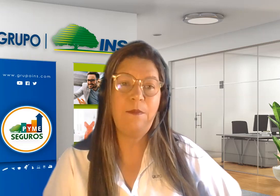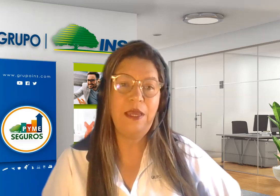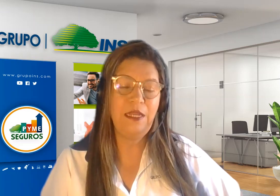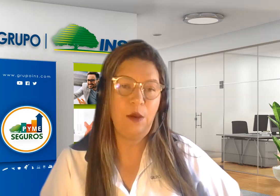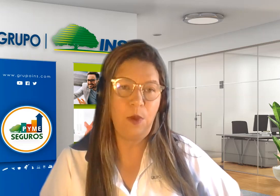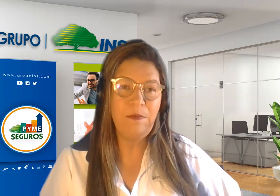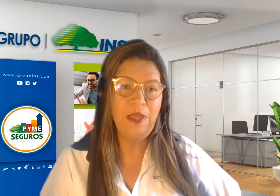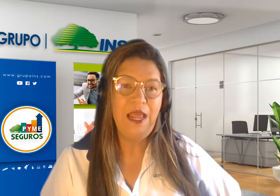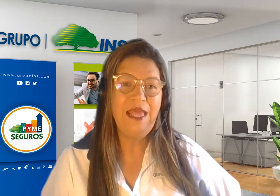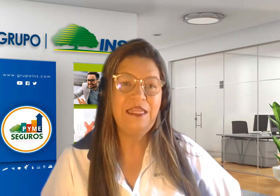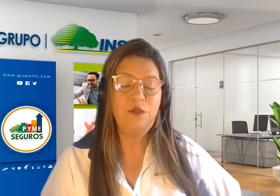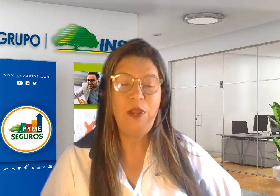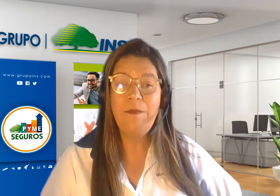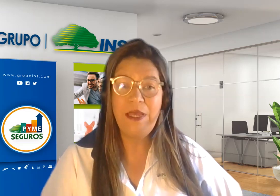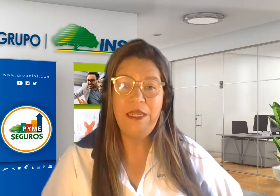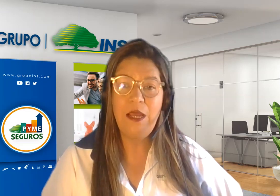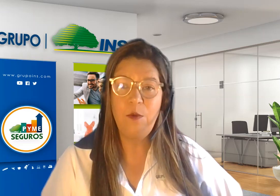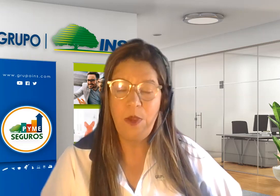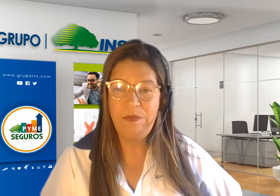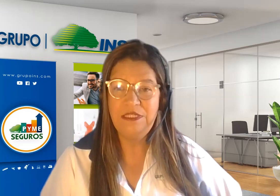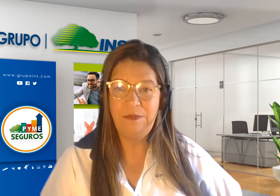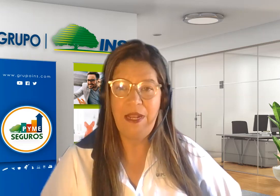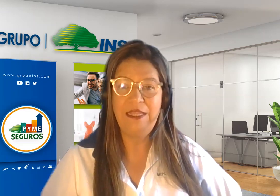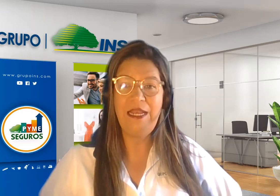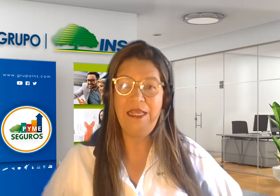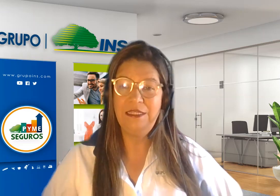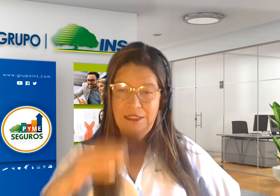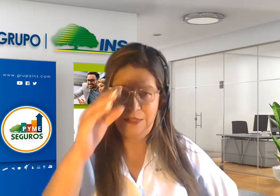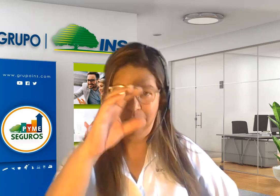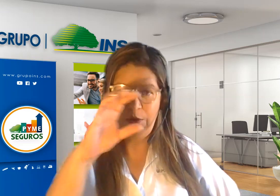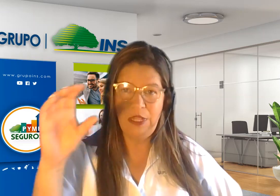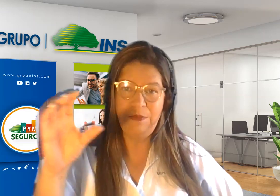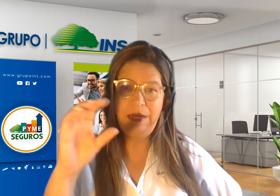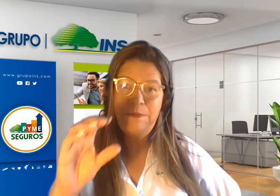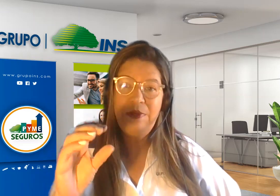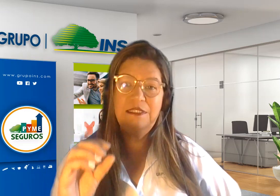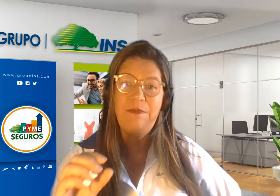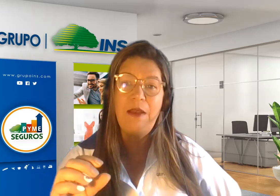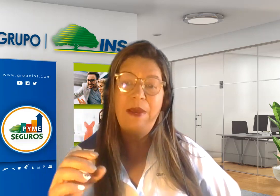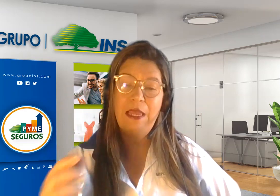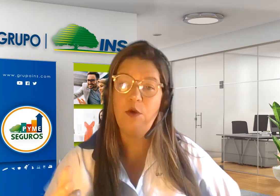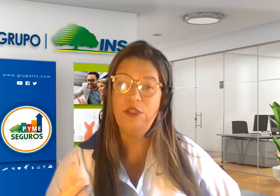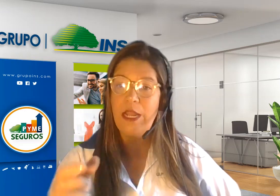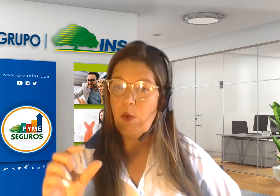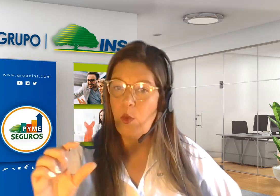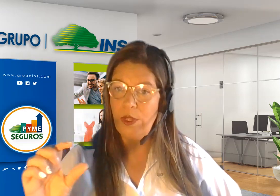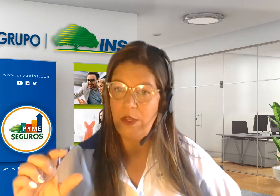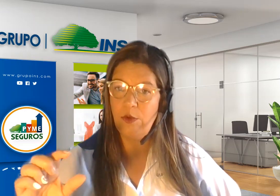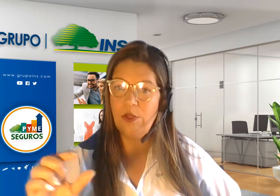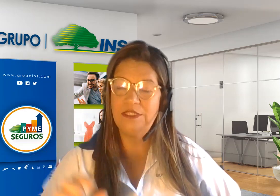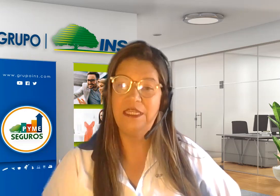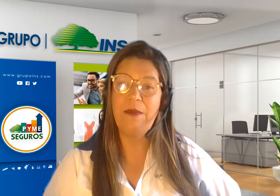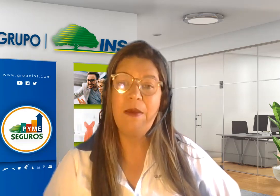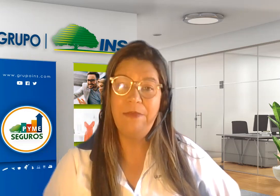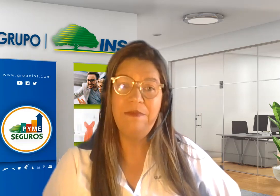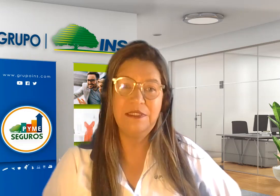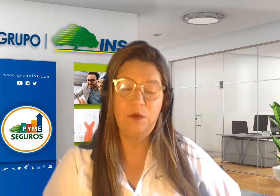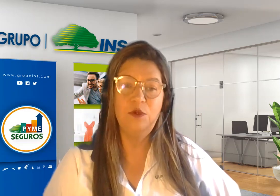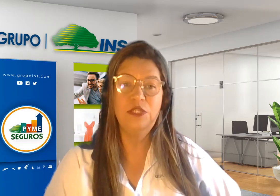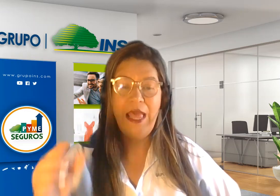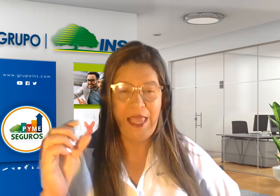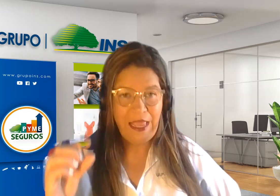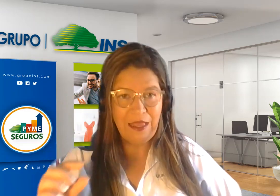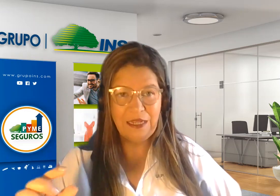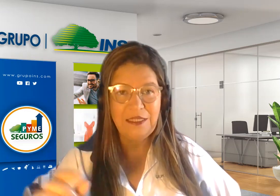ustedes nuestra página web entrando a la página web principal del IMSS debajo del banner principal van a encontrar un icono que se llama